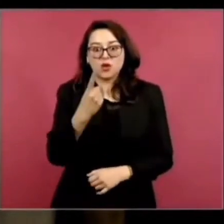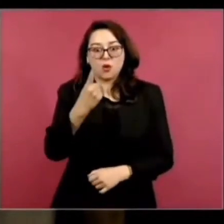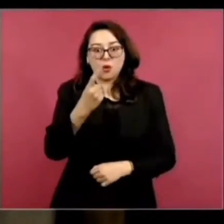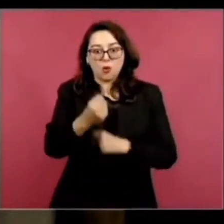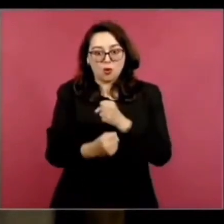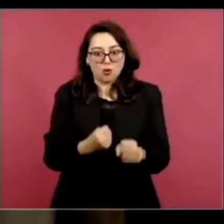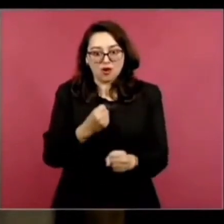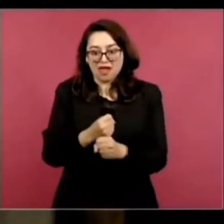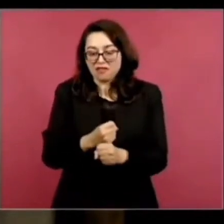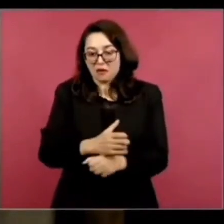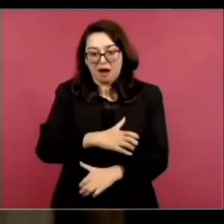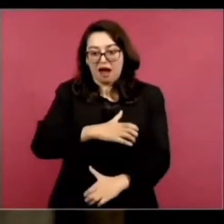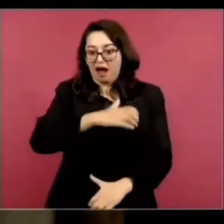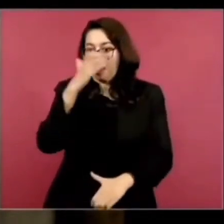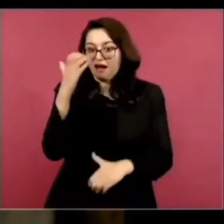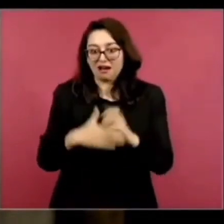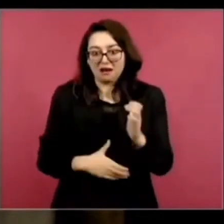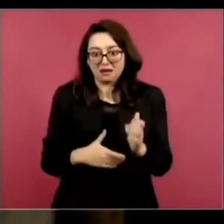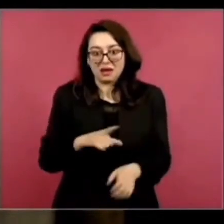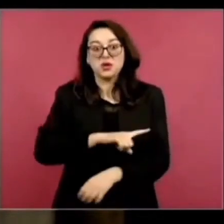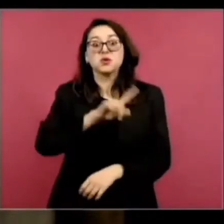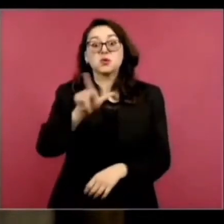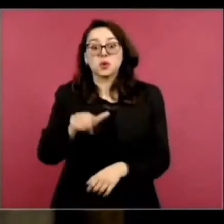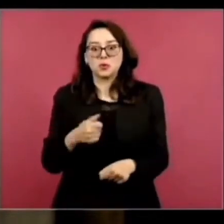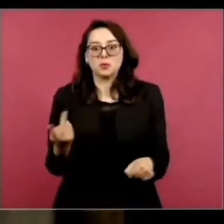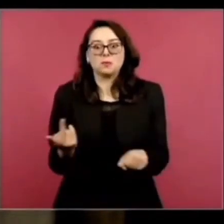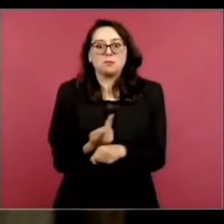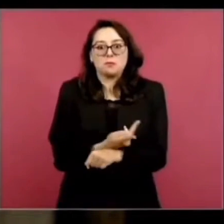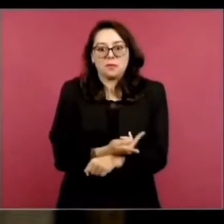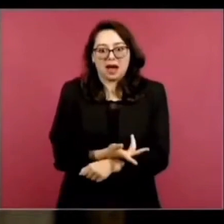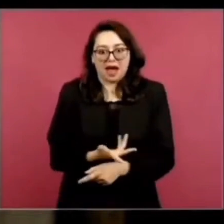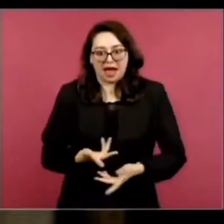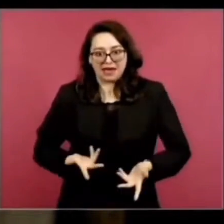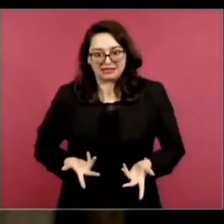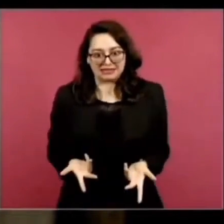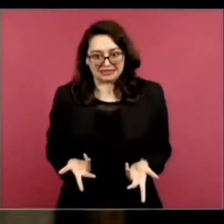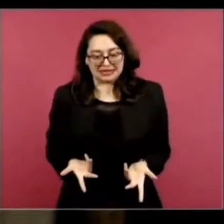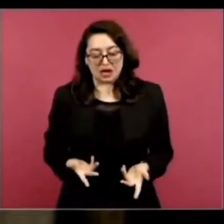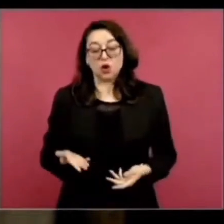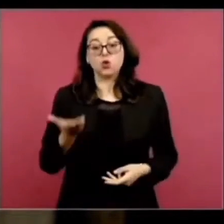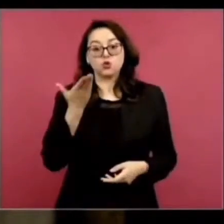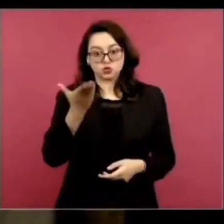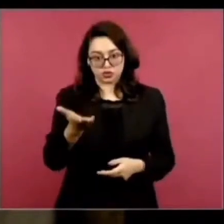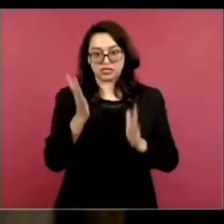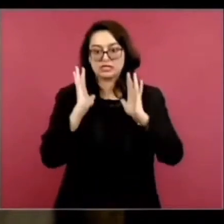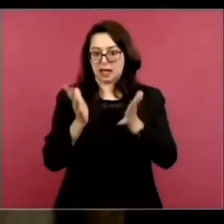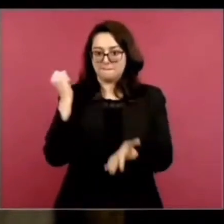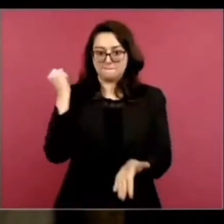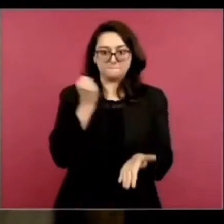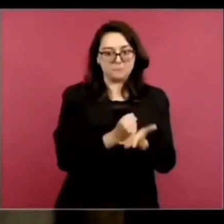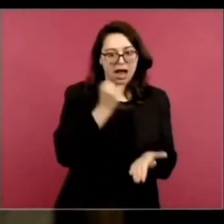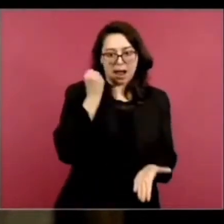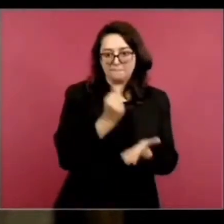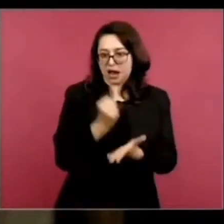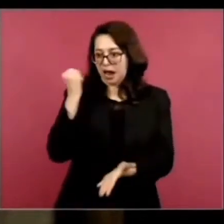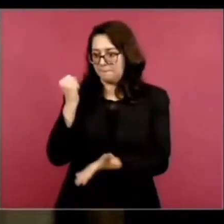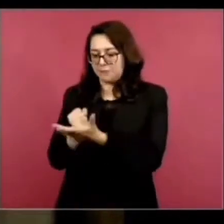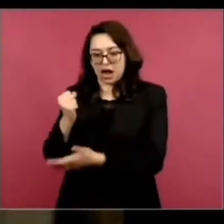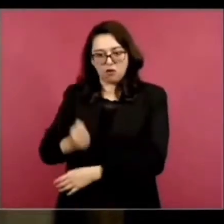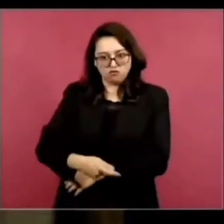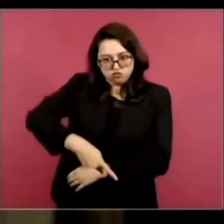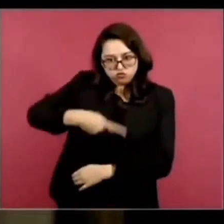los cambios políticos en nuestro país y sobre todo estas nacionalizaciones que usted ha hecho?